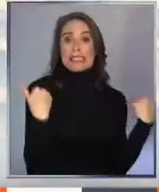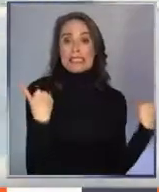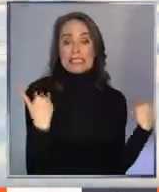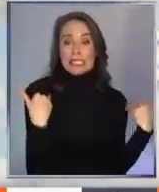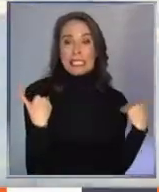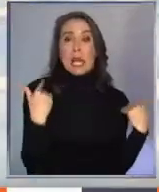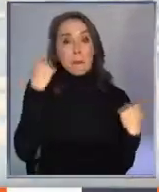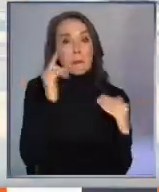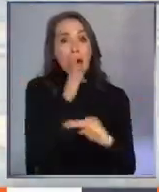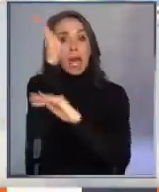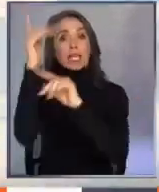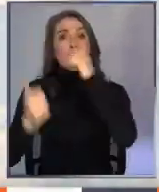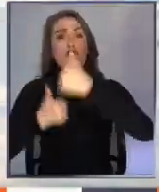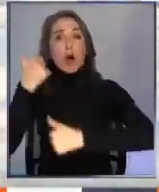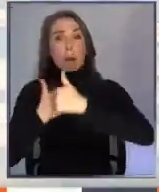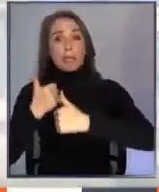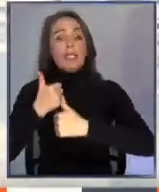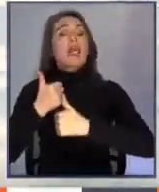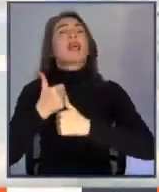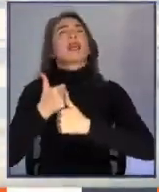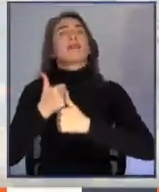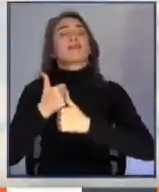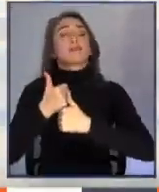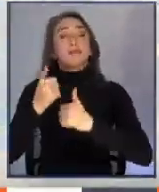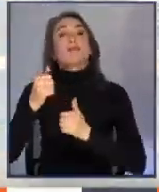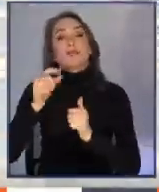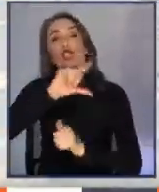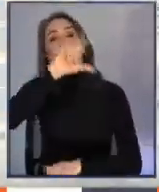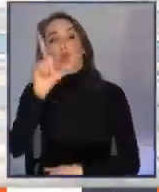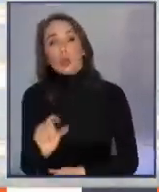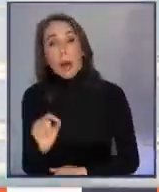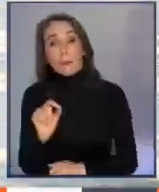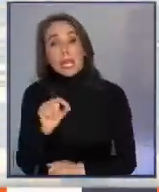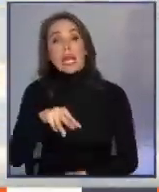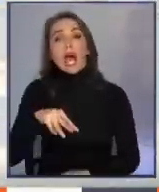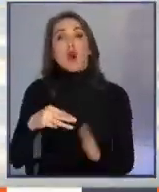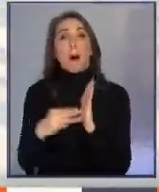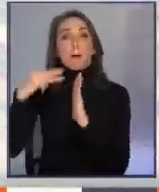para los Sudamericanos Máster de Asunción, que se realizarán en noviembre de este año.